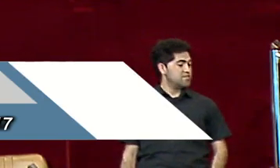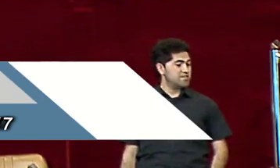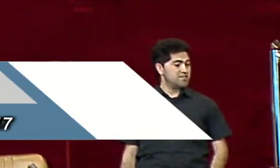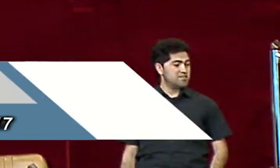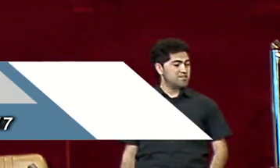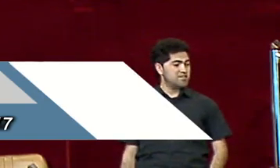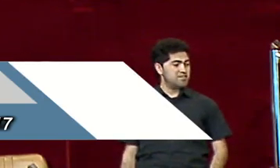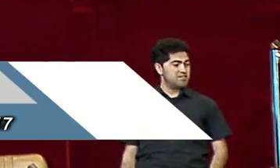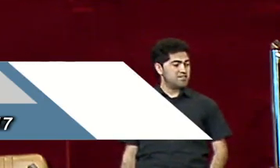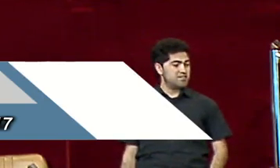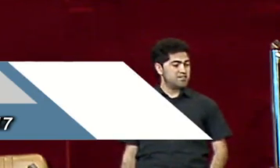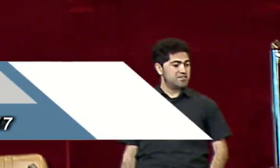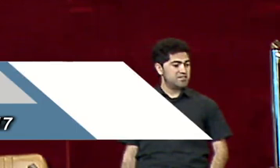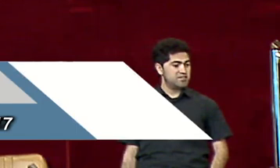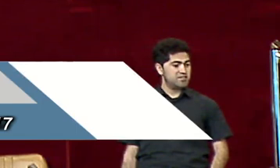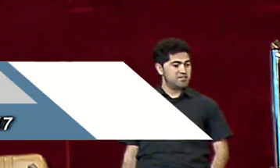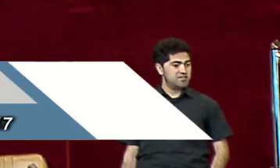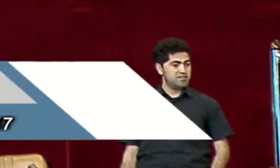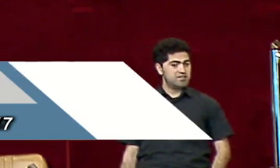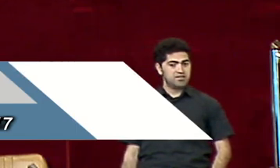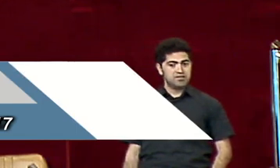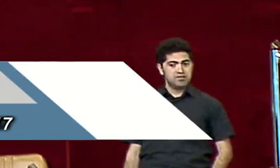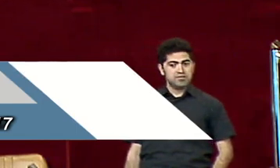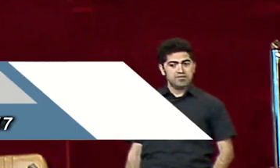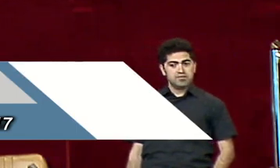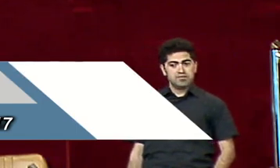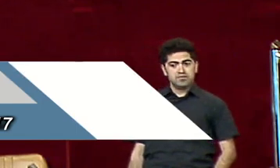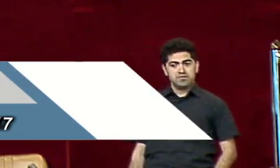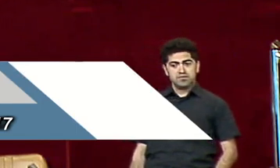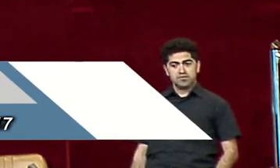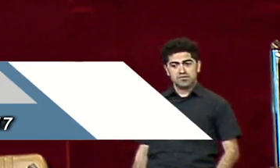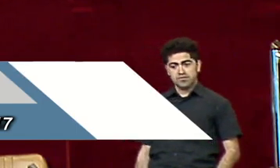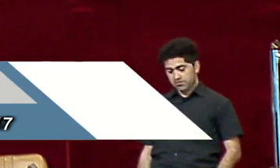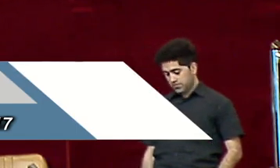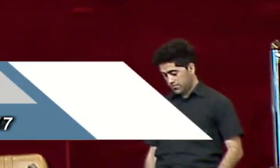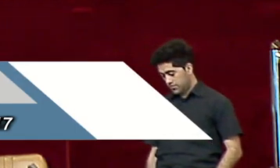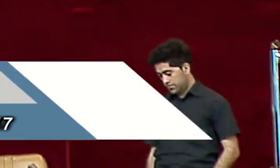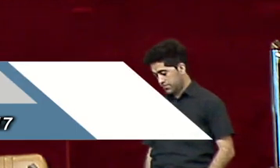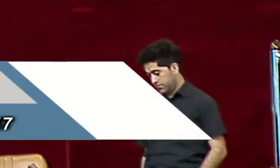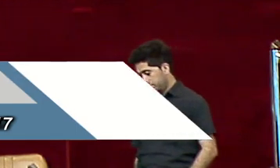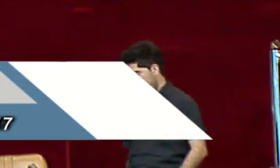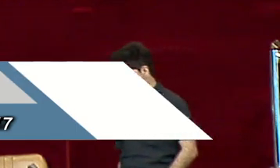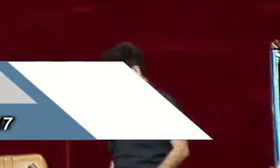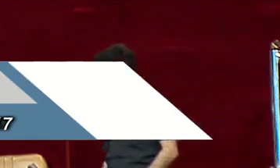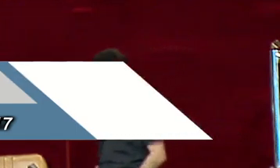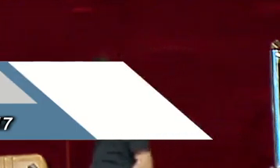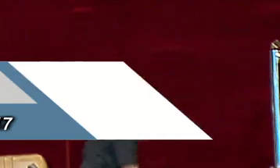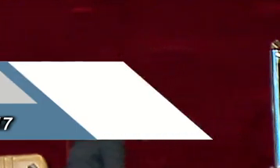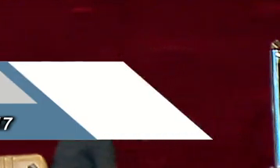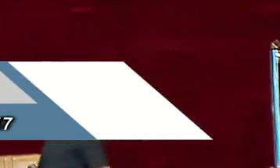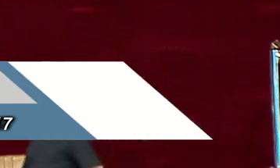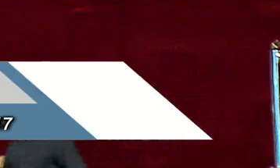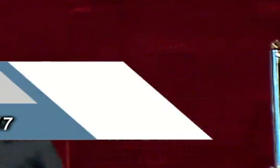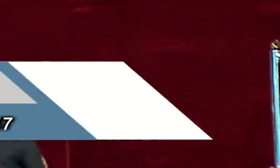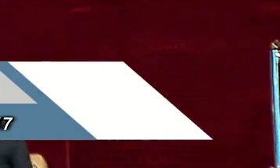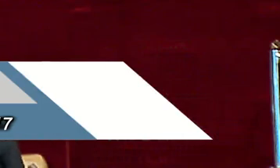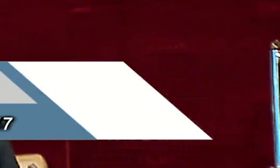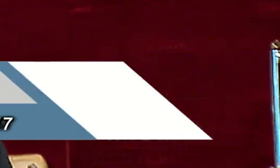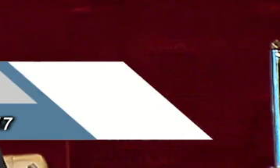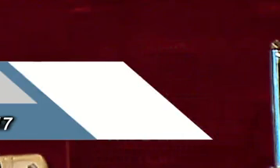gira pedagógica en Santiago y Valparaíso. Son muy bienvenidos por esta mesa y la sala, por supuesto, de la Cámara de